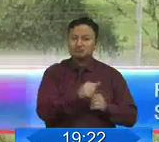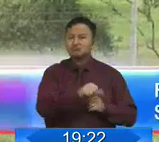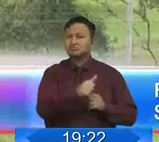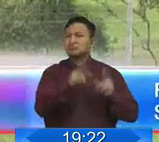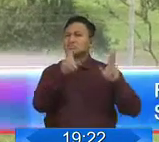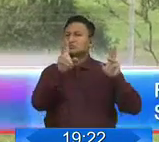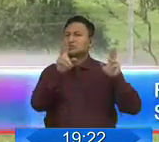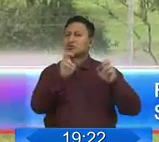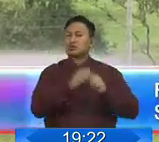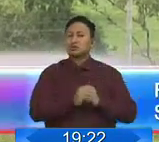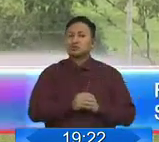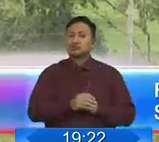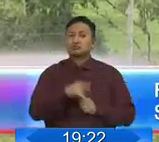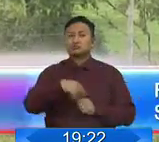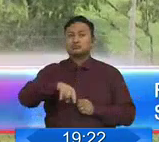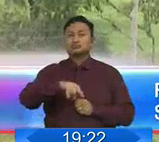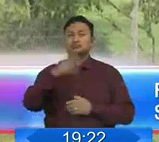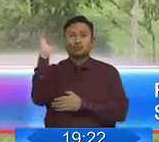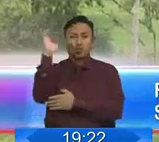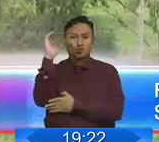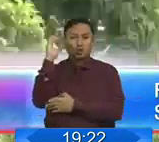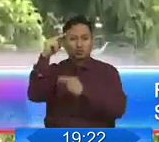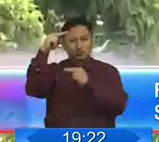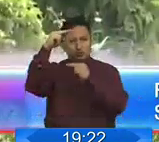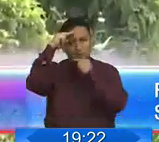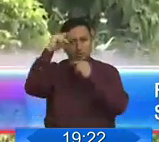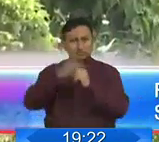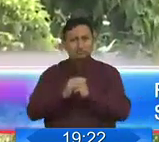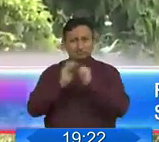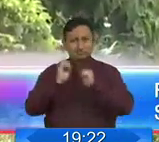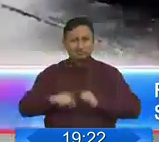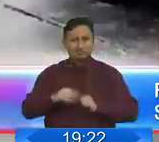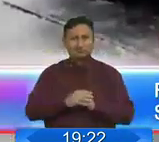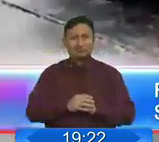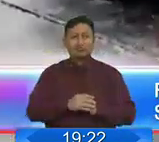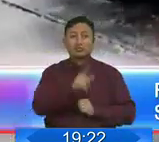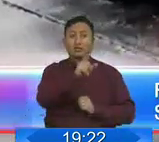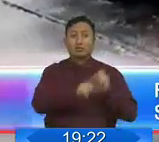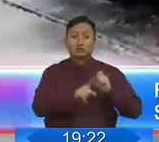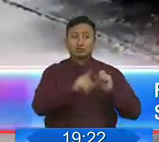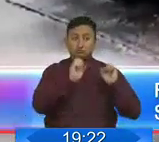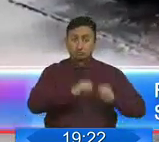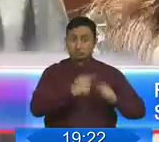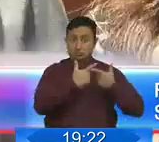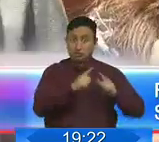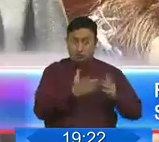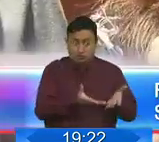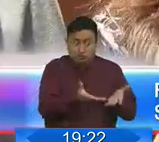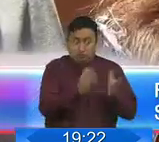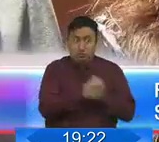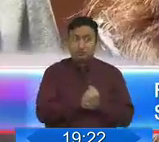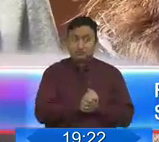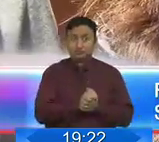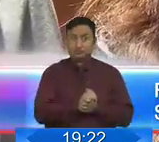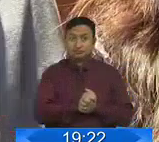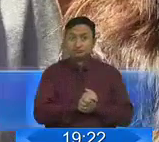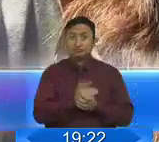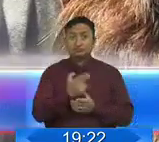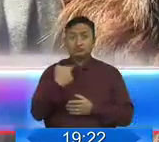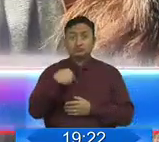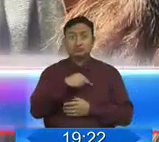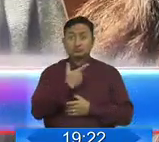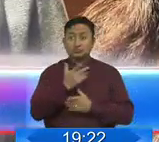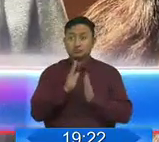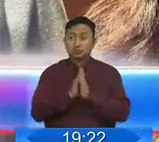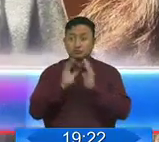información que surgió en un medio colombiano en torno a la supuesta intención de liberar al equipo periodístico. Y nosotros hacemos un llamado a que se deje